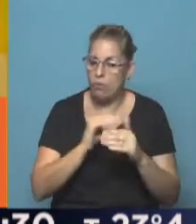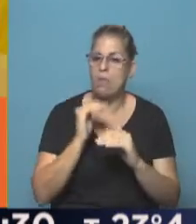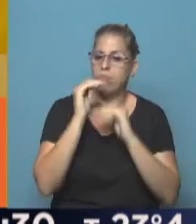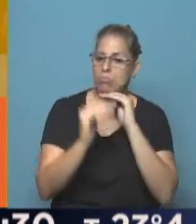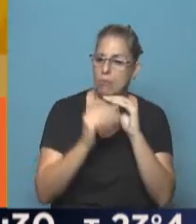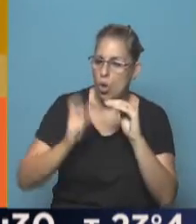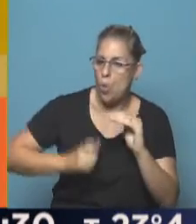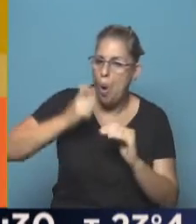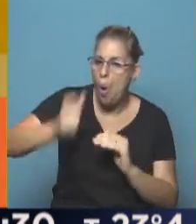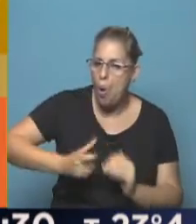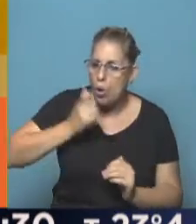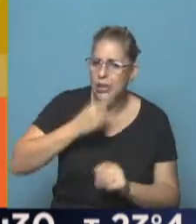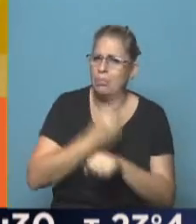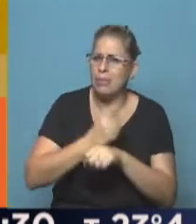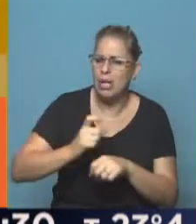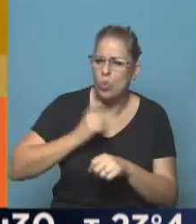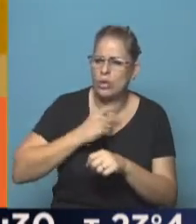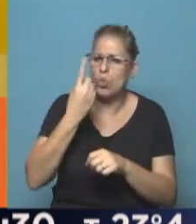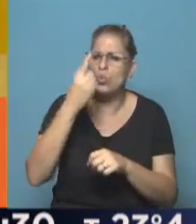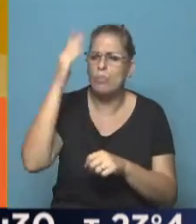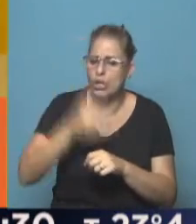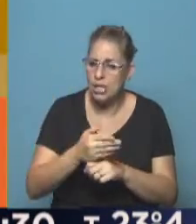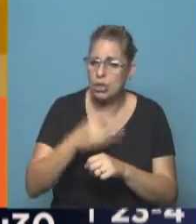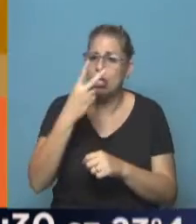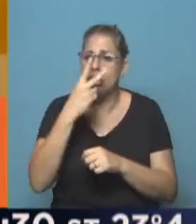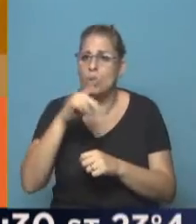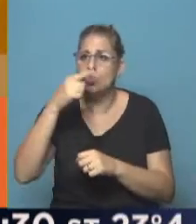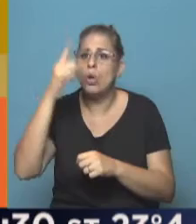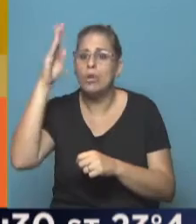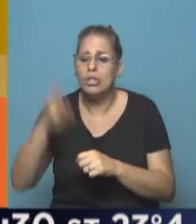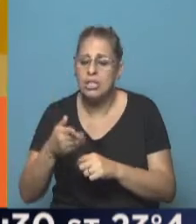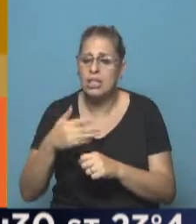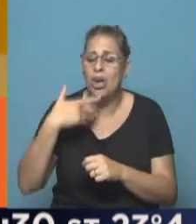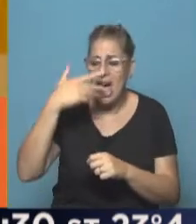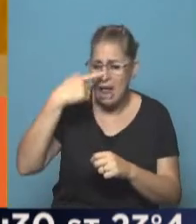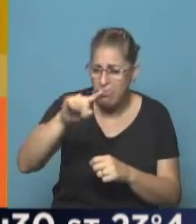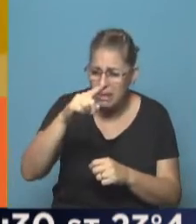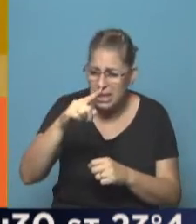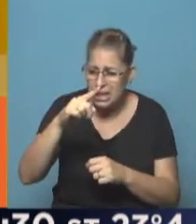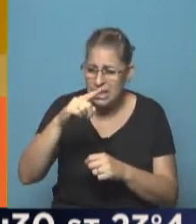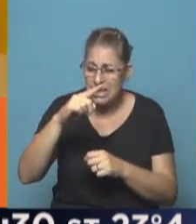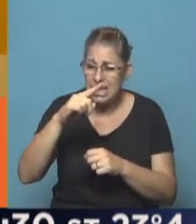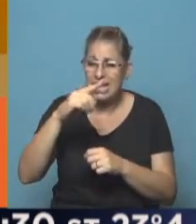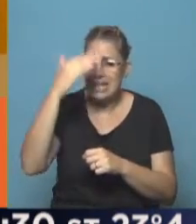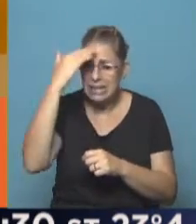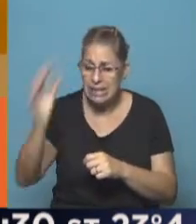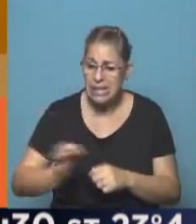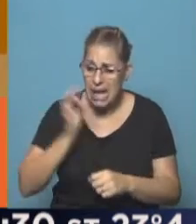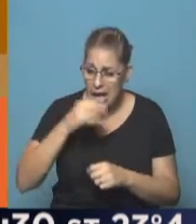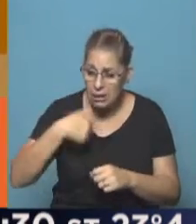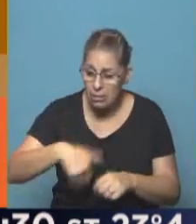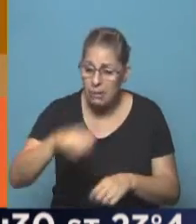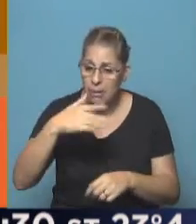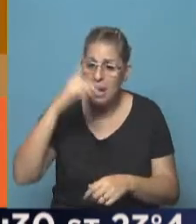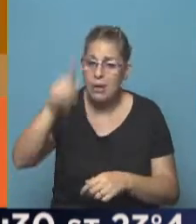de cuotas donde la primera cuota es el 1%. La segunda es otro 1% y recién al final de los 15 años aparece